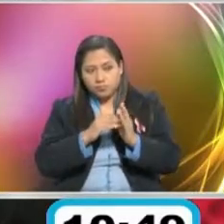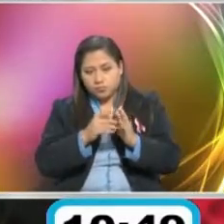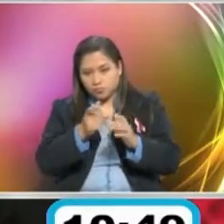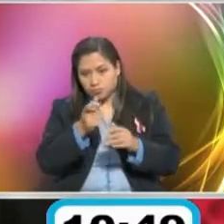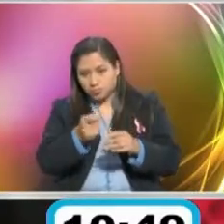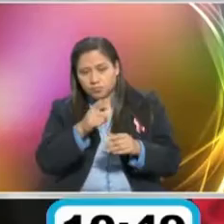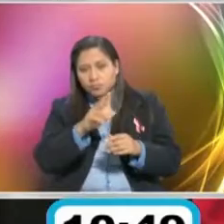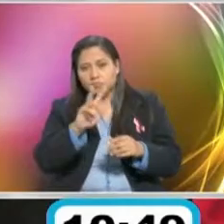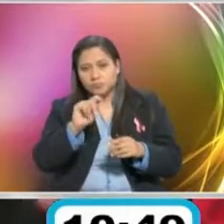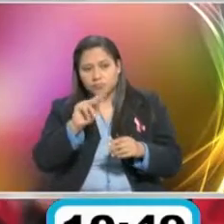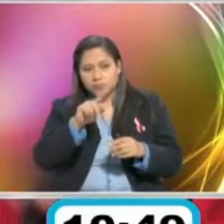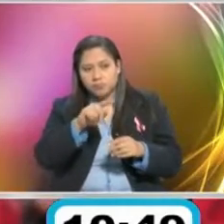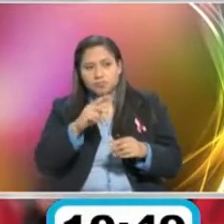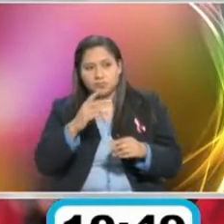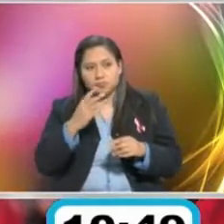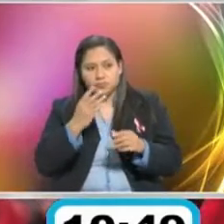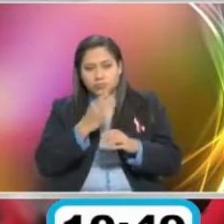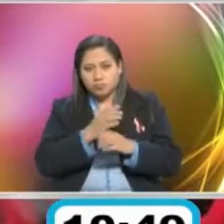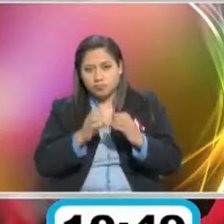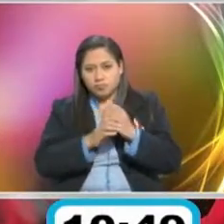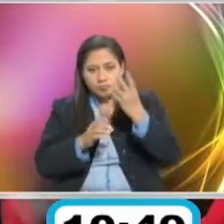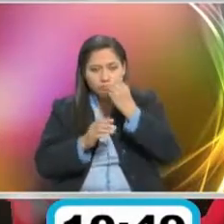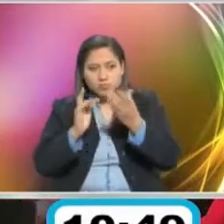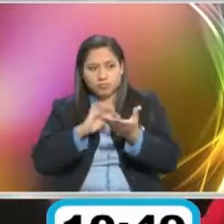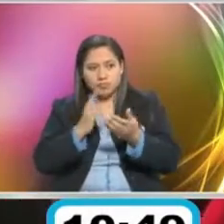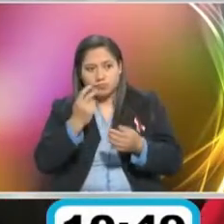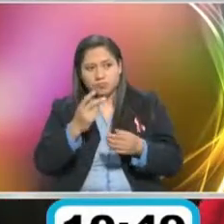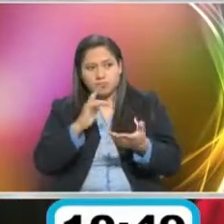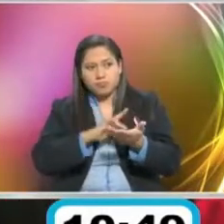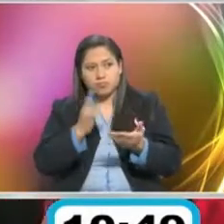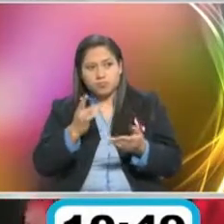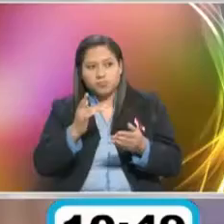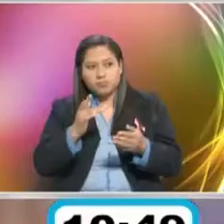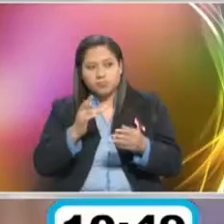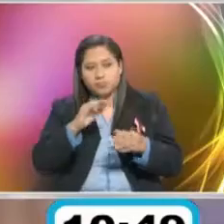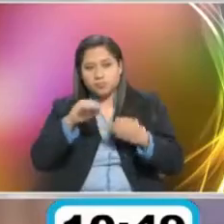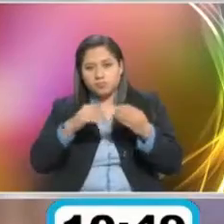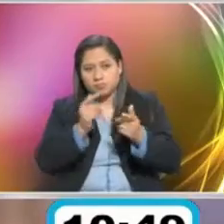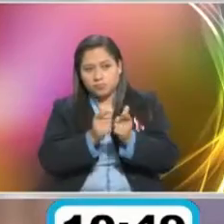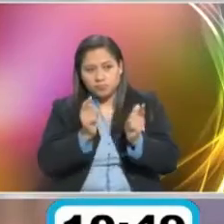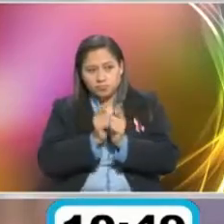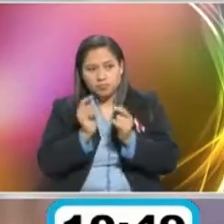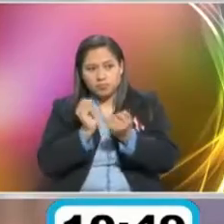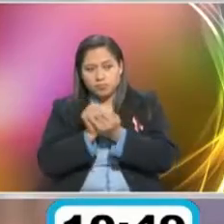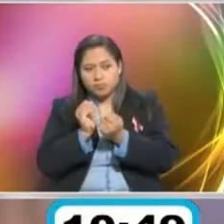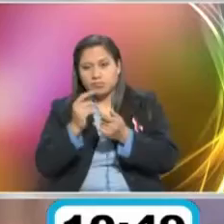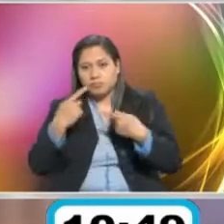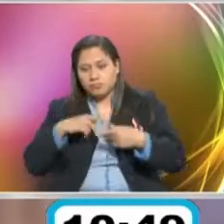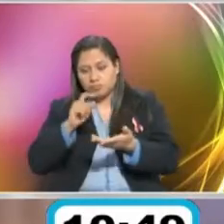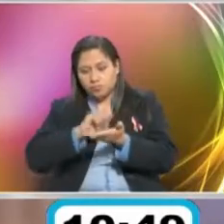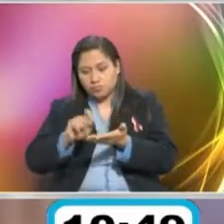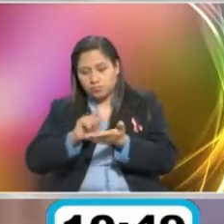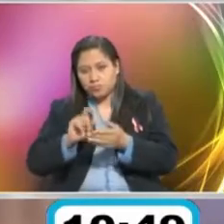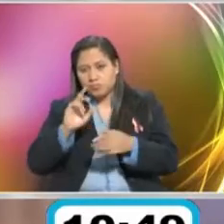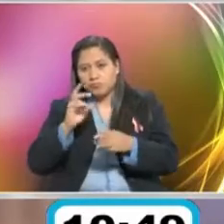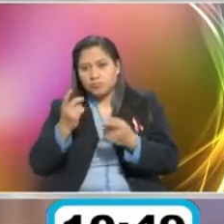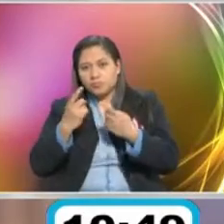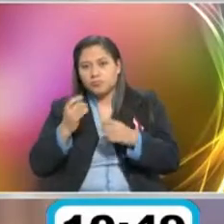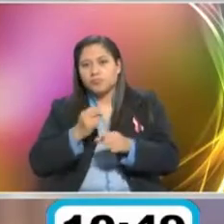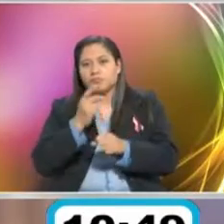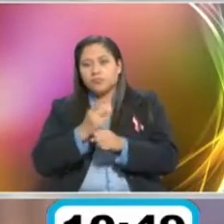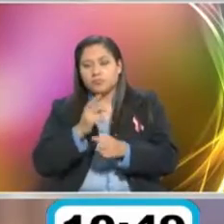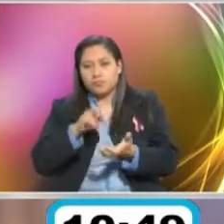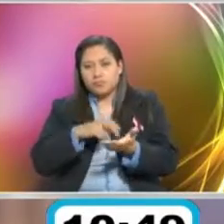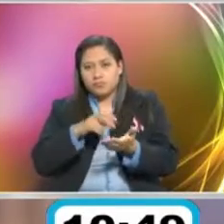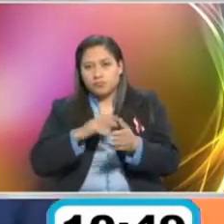entonces han pasado cosas muy lindas gracias a eso. Agradezco mucho también tanto a las bandas como a los compositores por darme la oportunidad de...